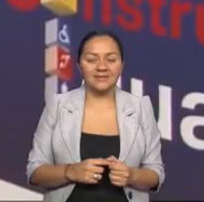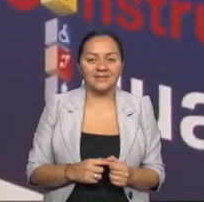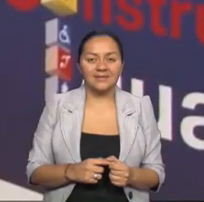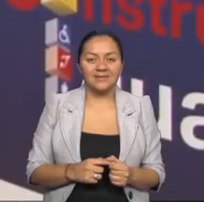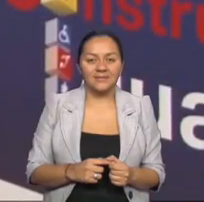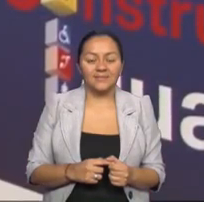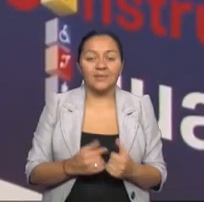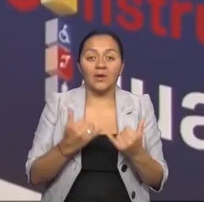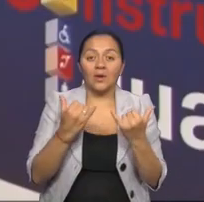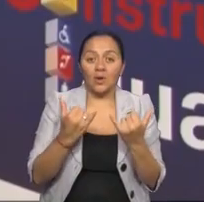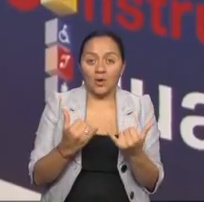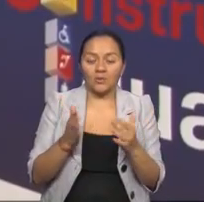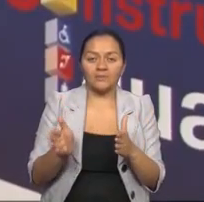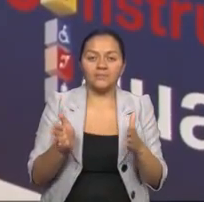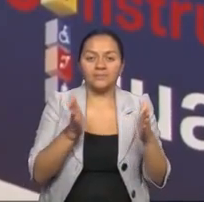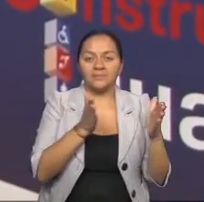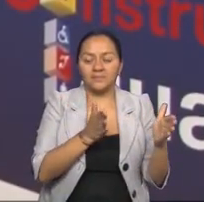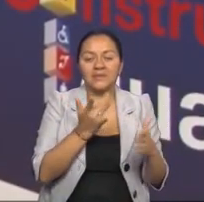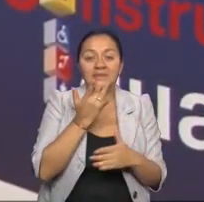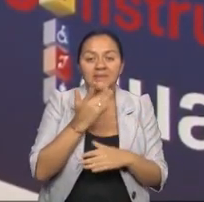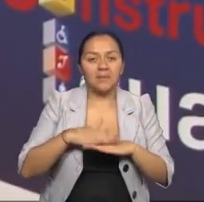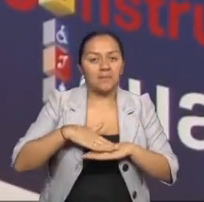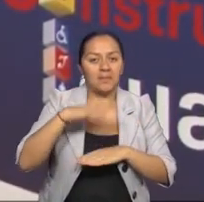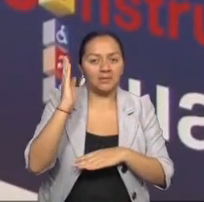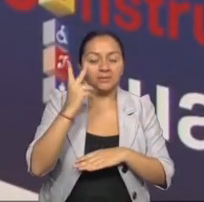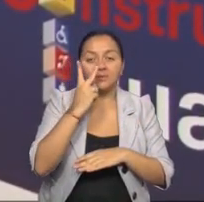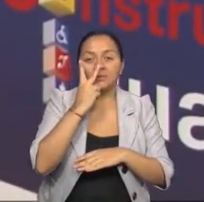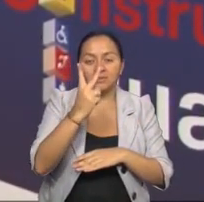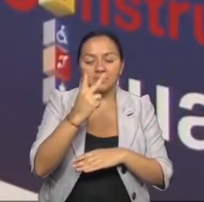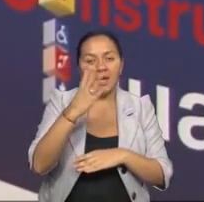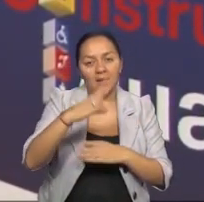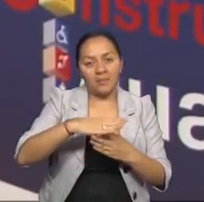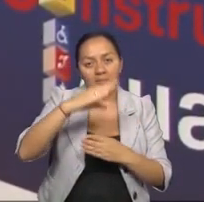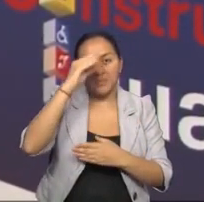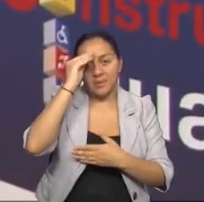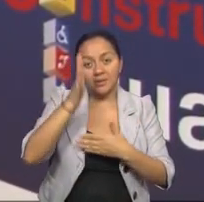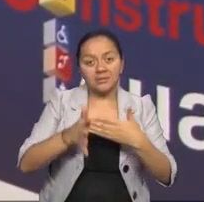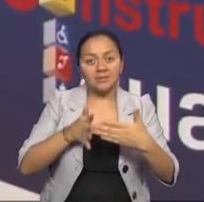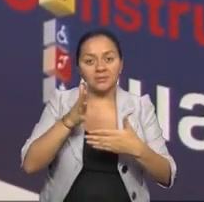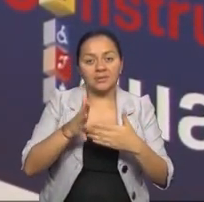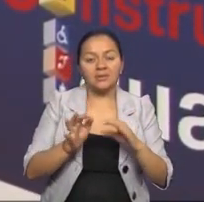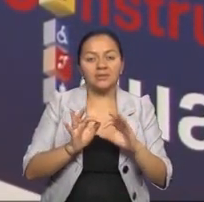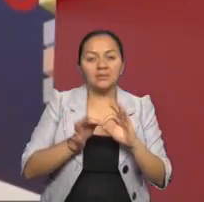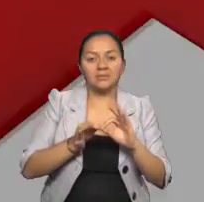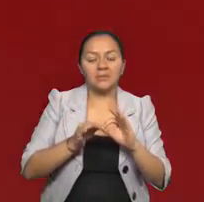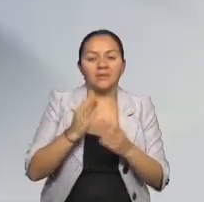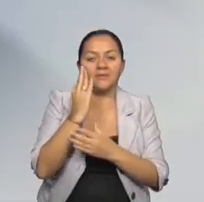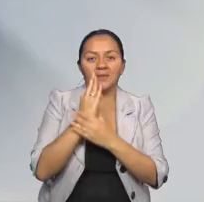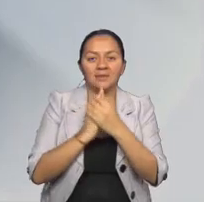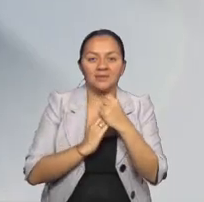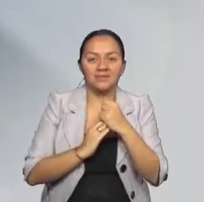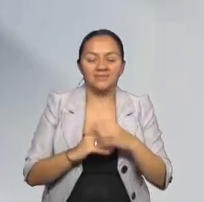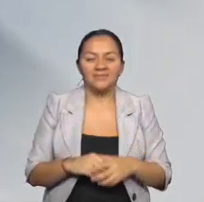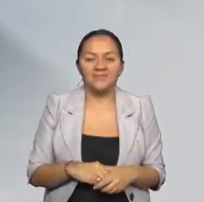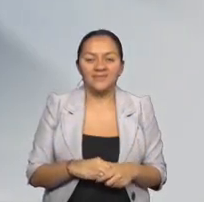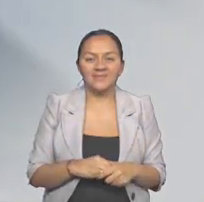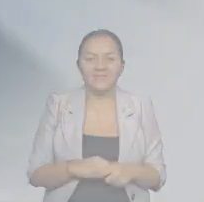y es hora de nuestro segmento favorito los invitamos a compartir aprender nuevas señas con nuestros intérpretes de fina seca